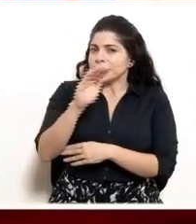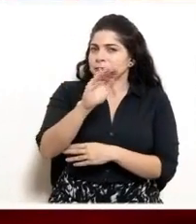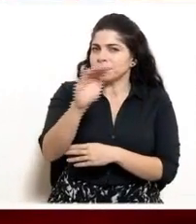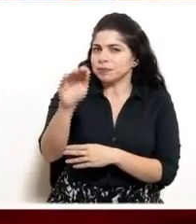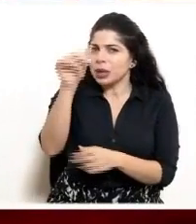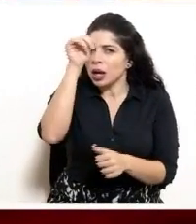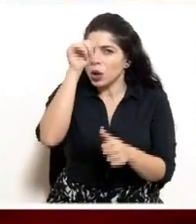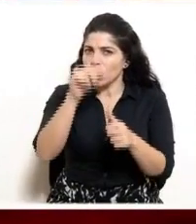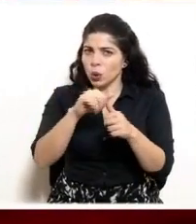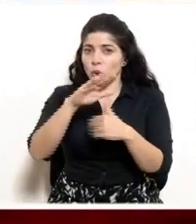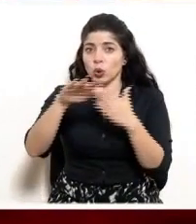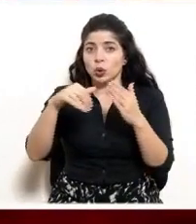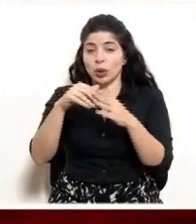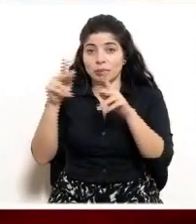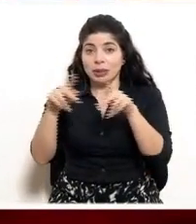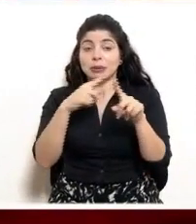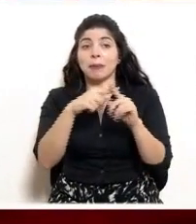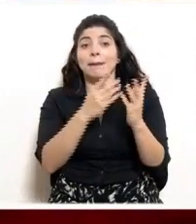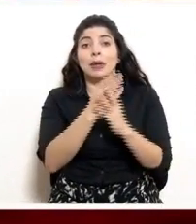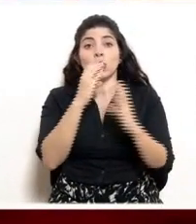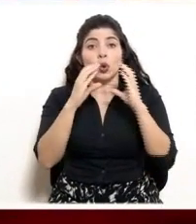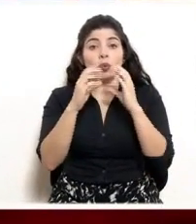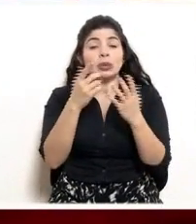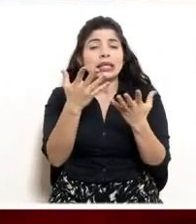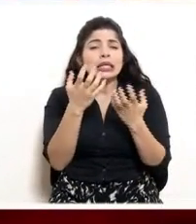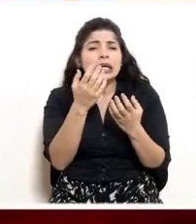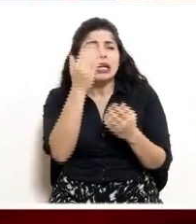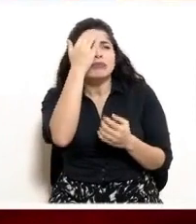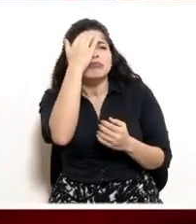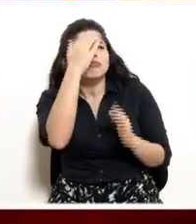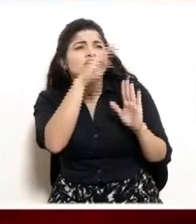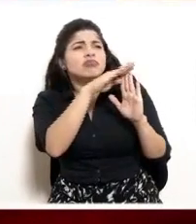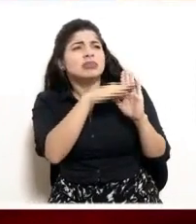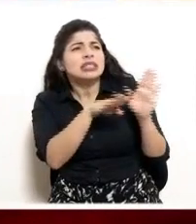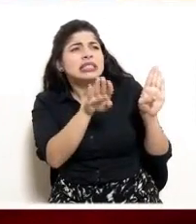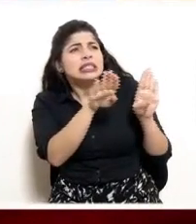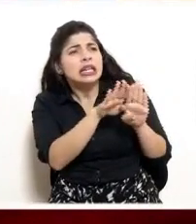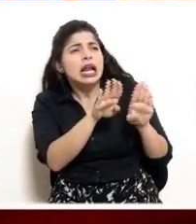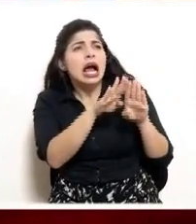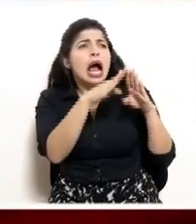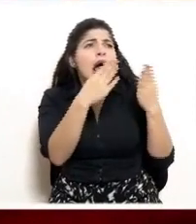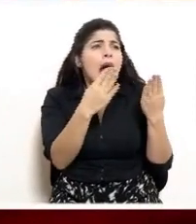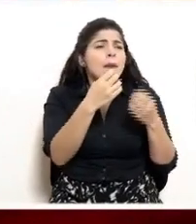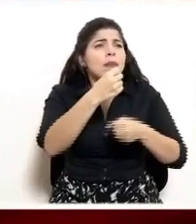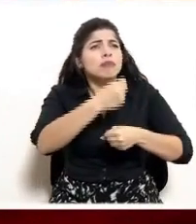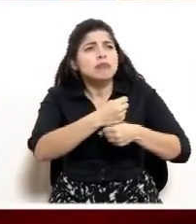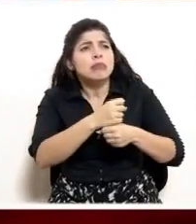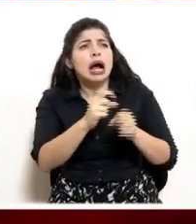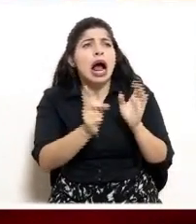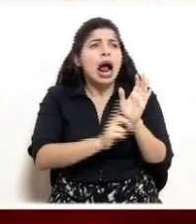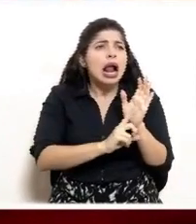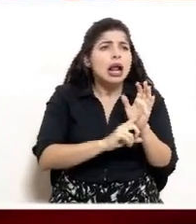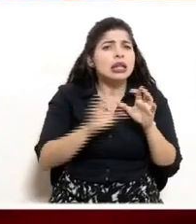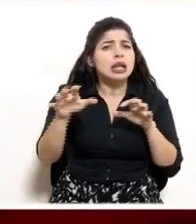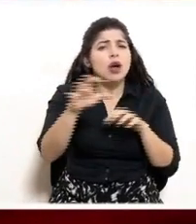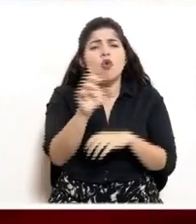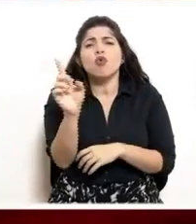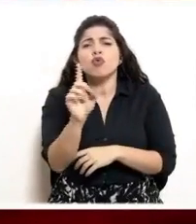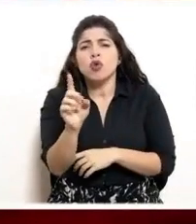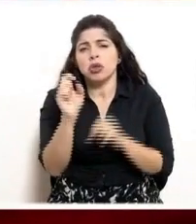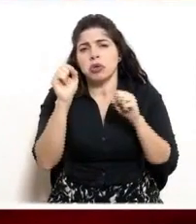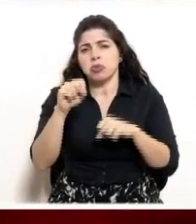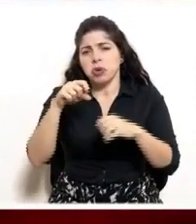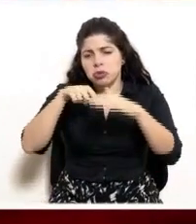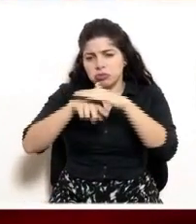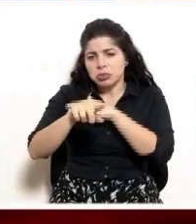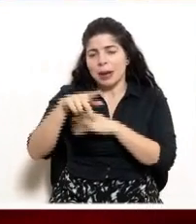recordamos a la población y los medios de comunicación que para consultar las medidas de cierre, apertura, operación y alertas en los distintos cantones pueden visitar el